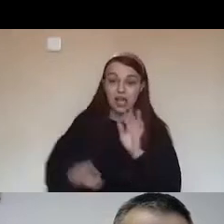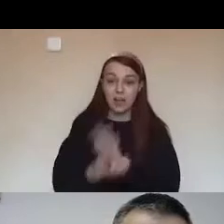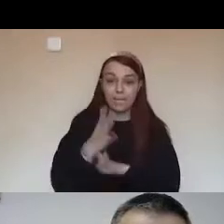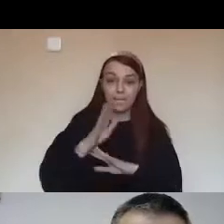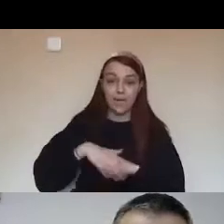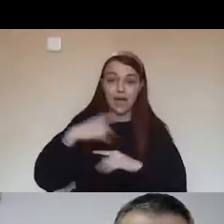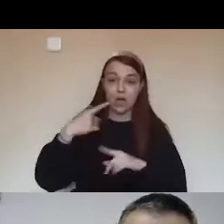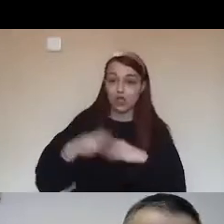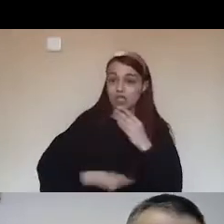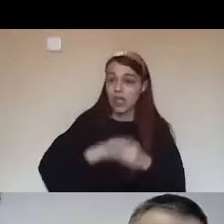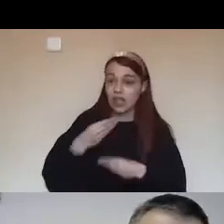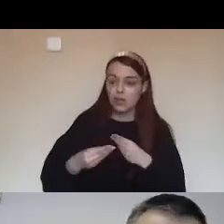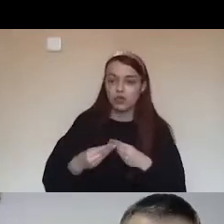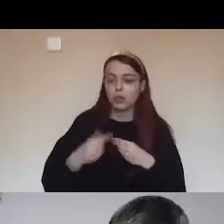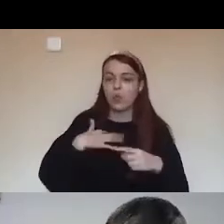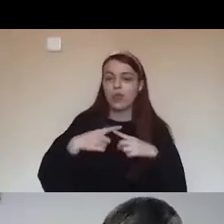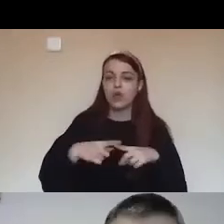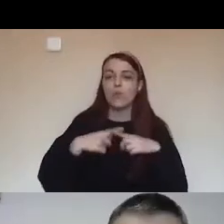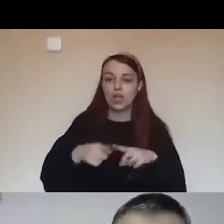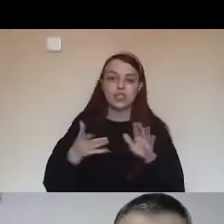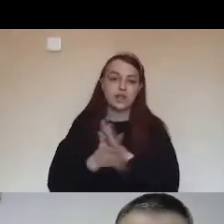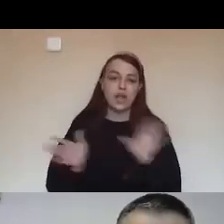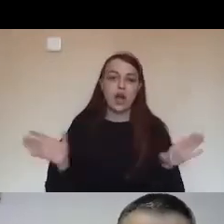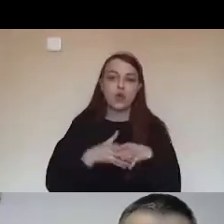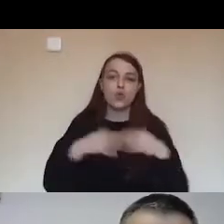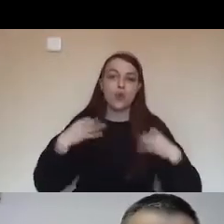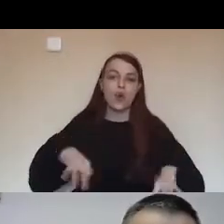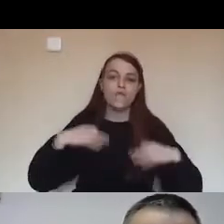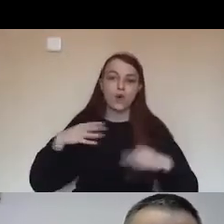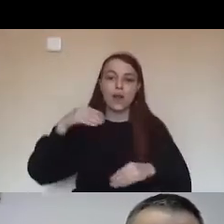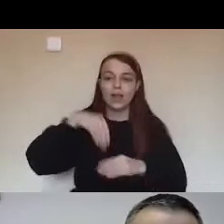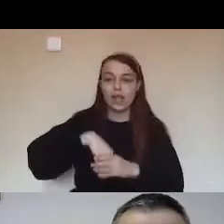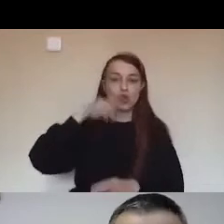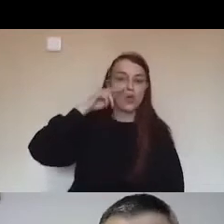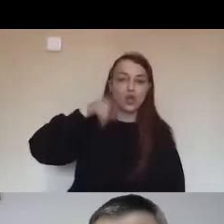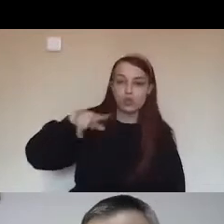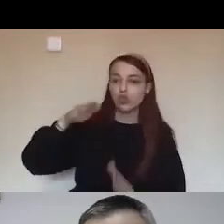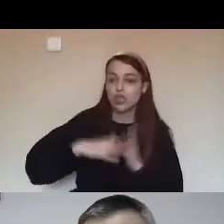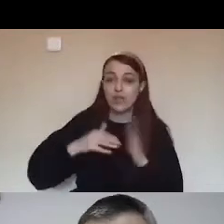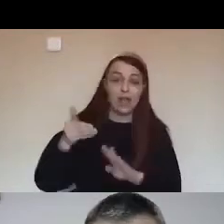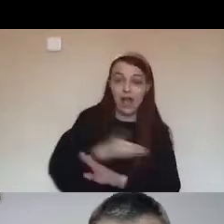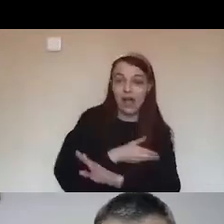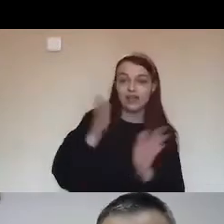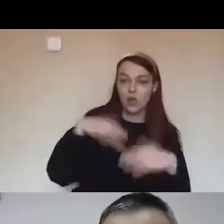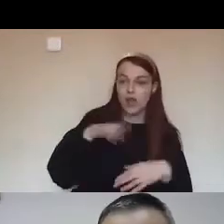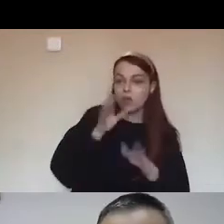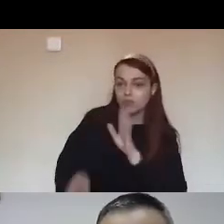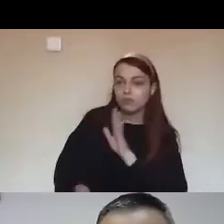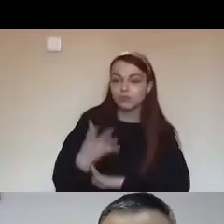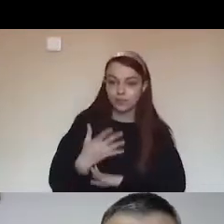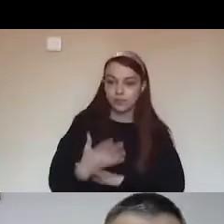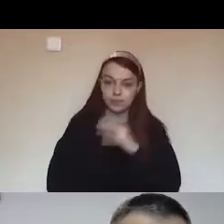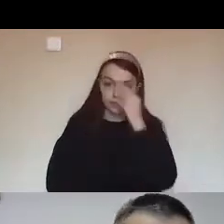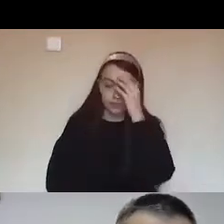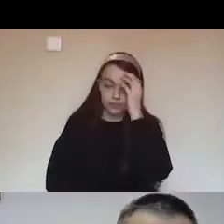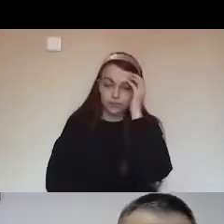se ha generado una red informal de trabajo entre los museos de la Comunidad Valenciana, algo que no existía. Para nosotros la